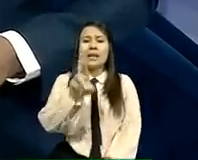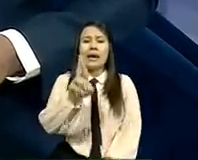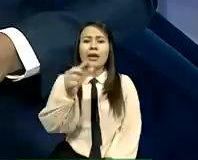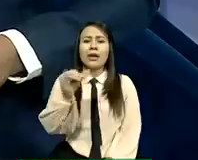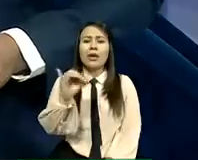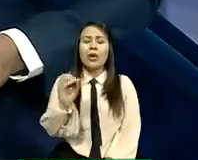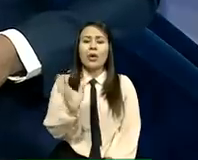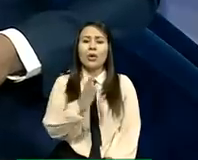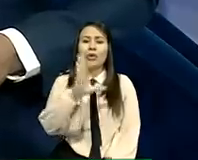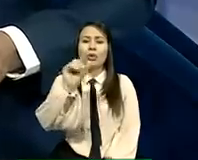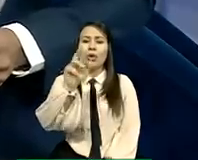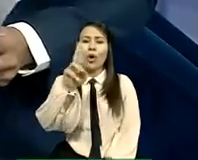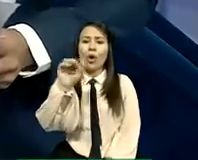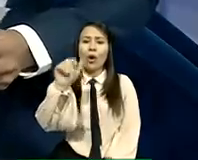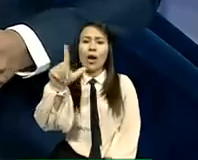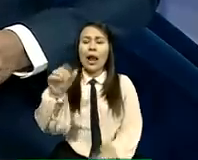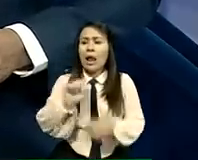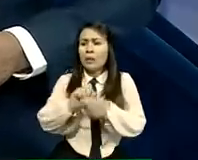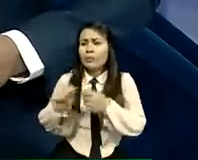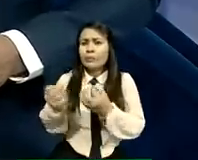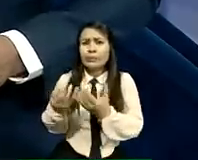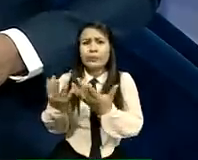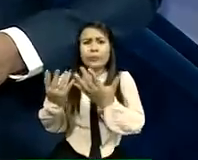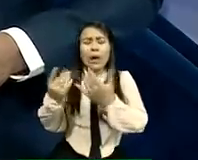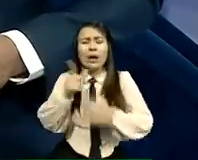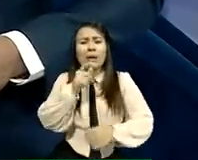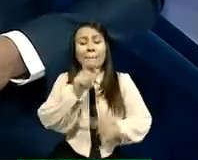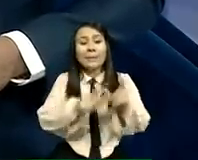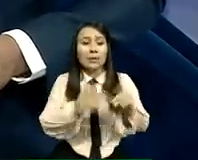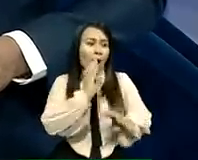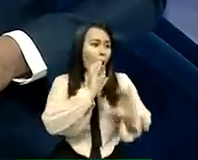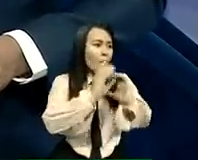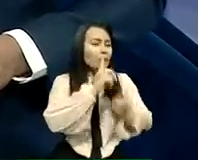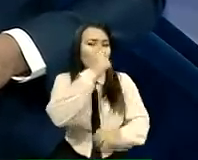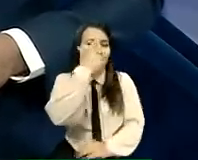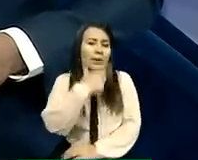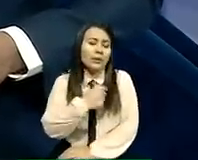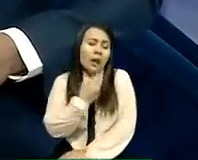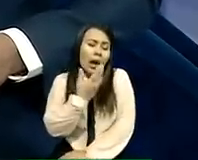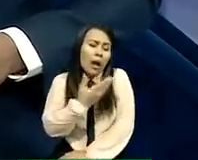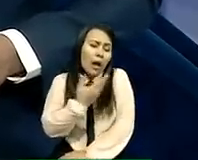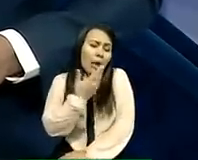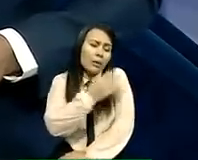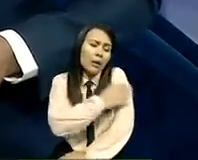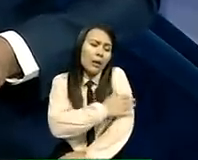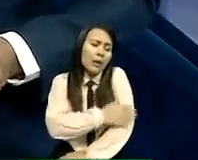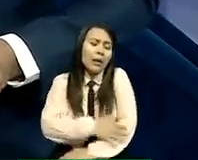Guayaquil. Un equipo de este informativo conversó con una de las víctimas que relató los